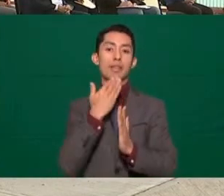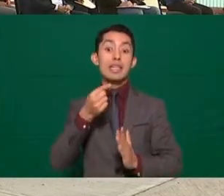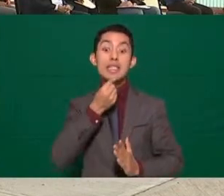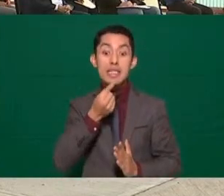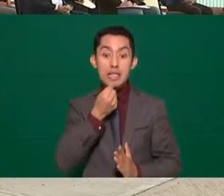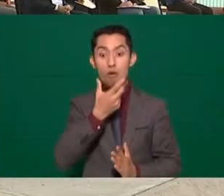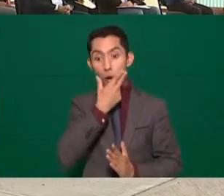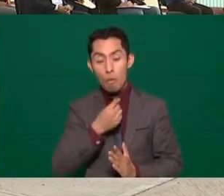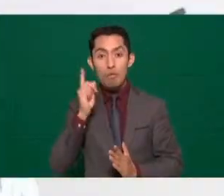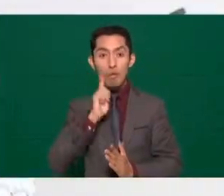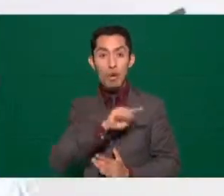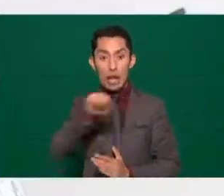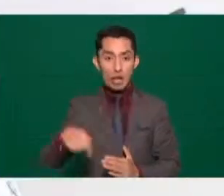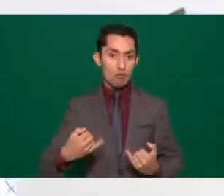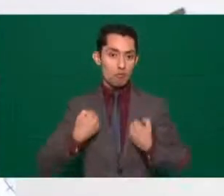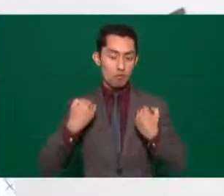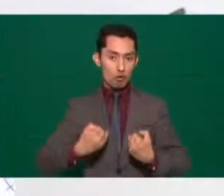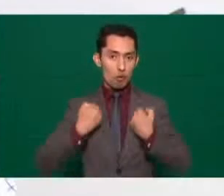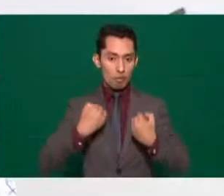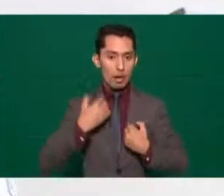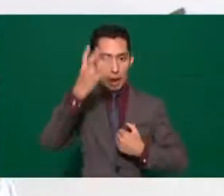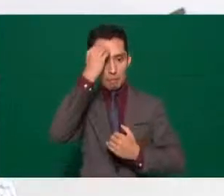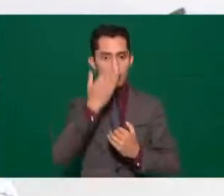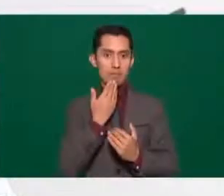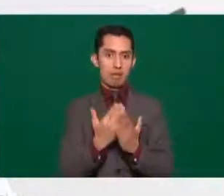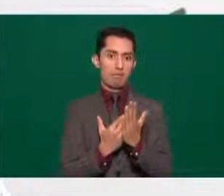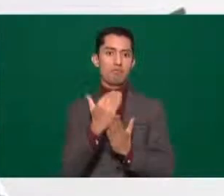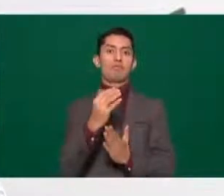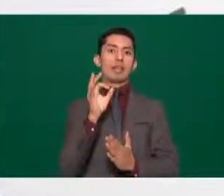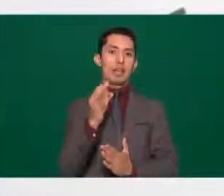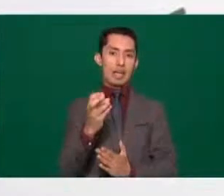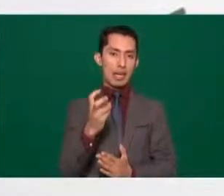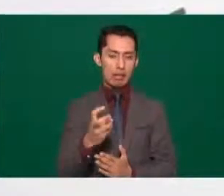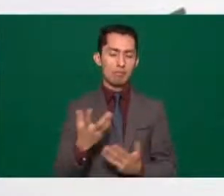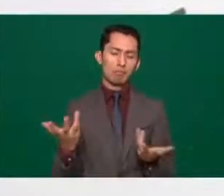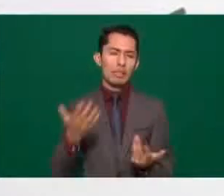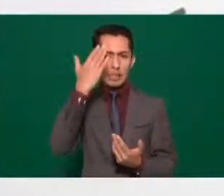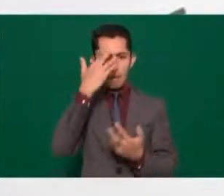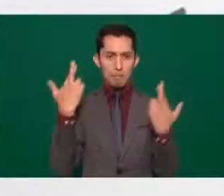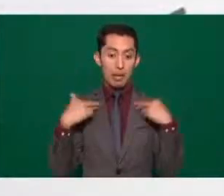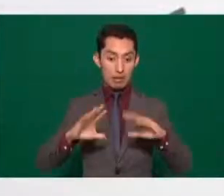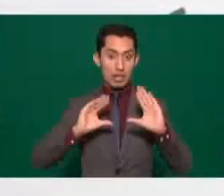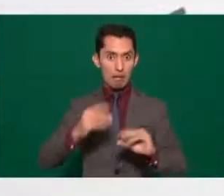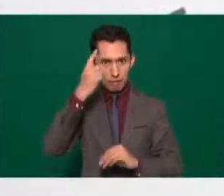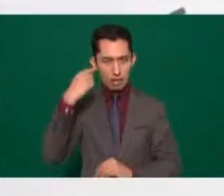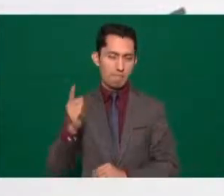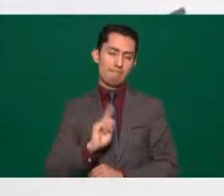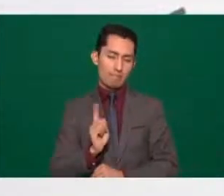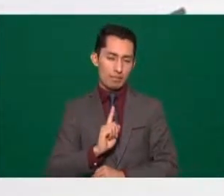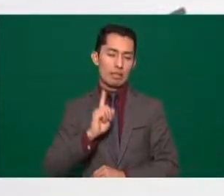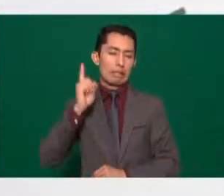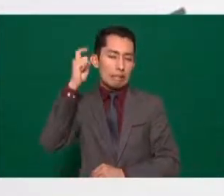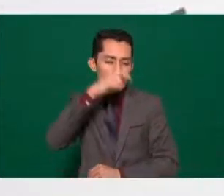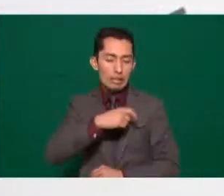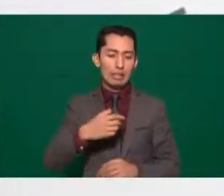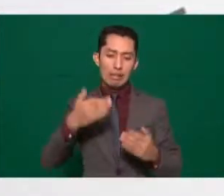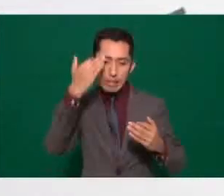niños, niñas y adolescentes de la entidad. Sé que la labor docente no es sencilla, requiere de vocación,